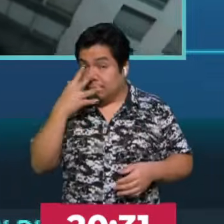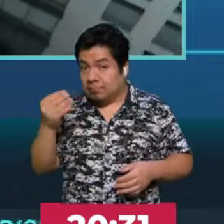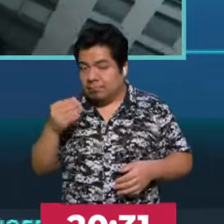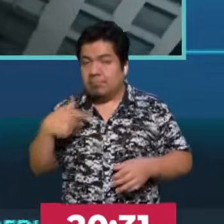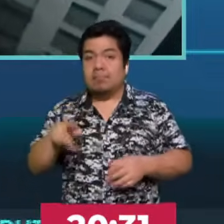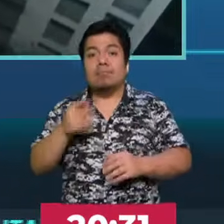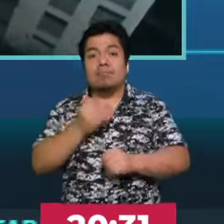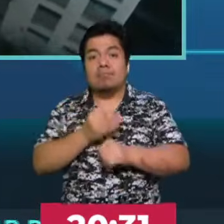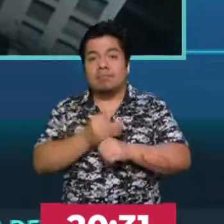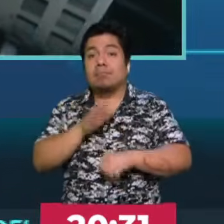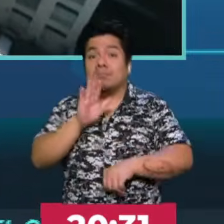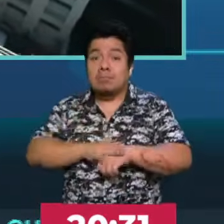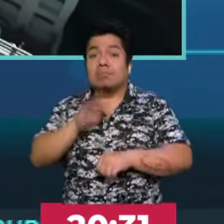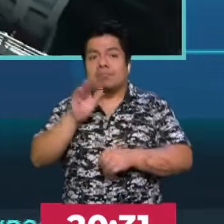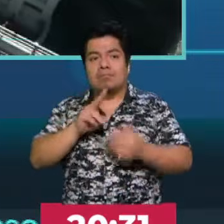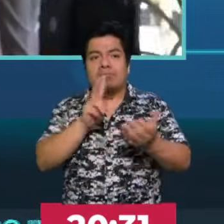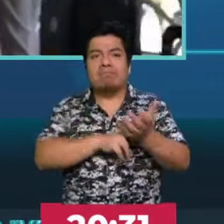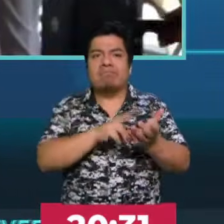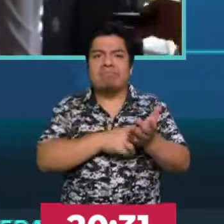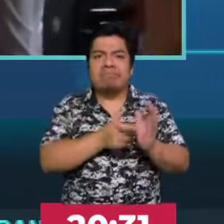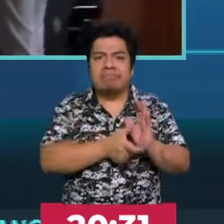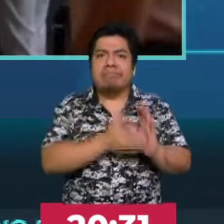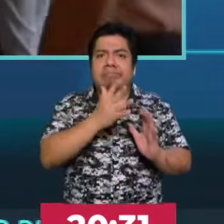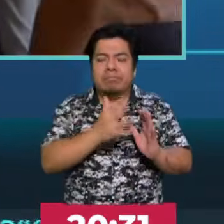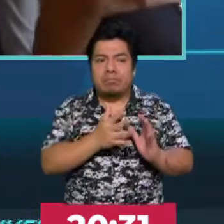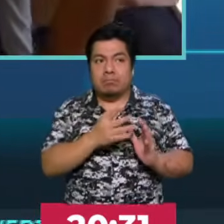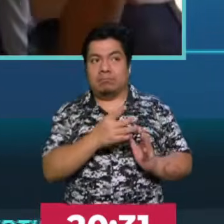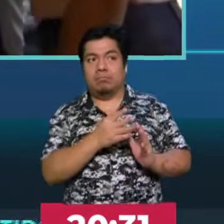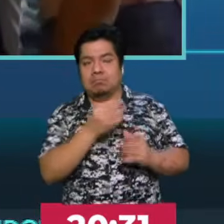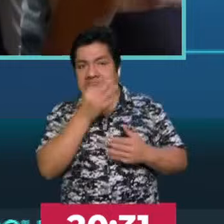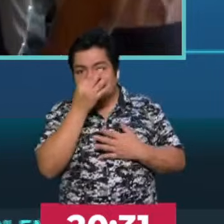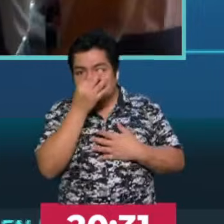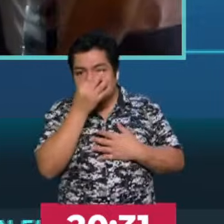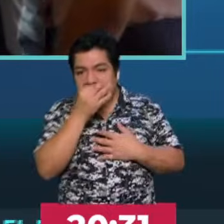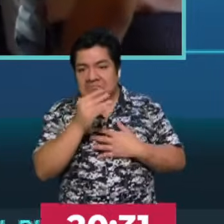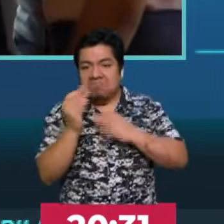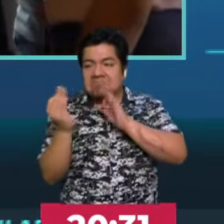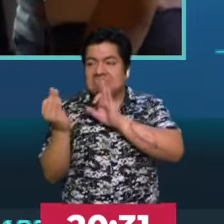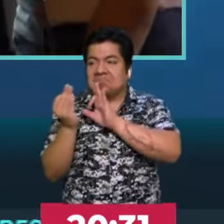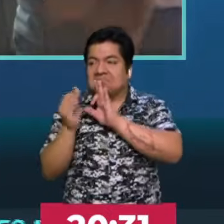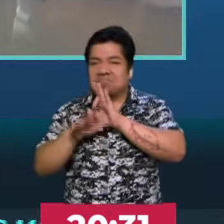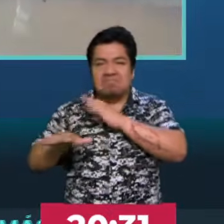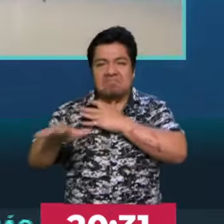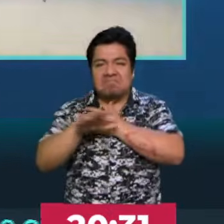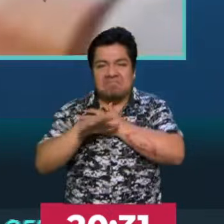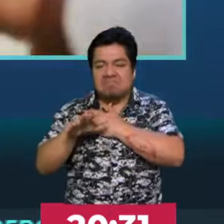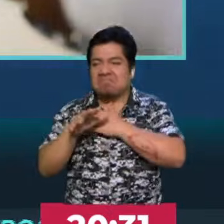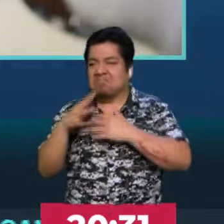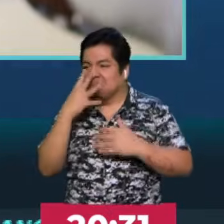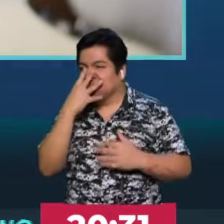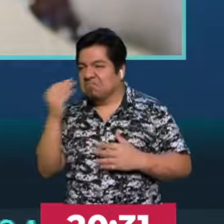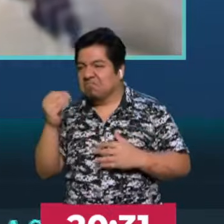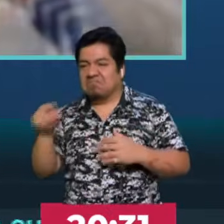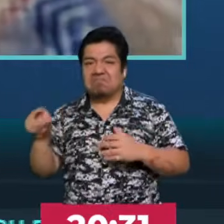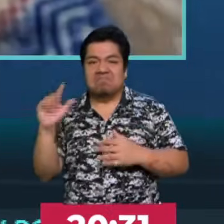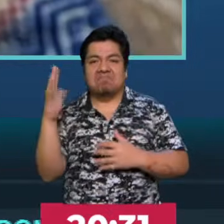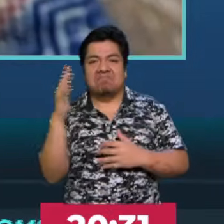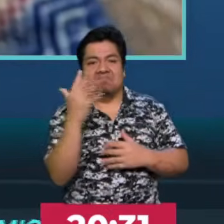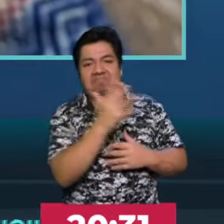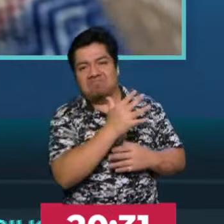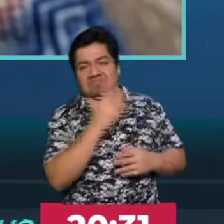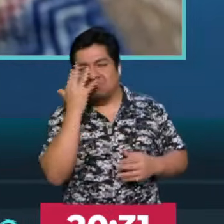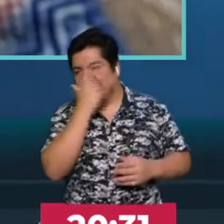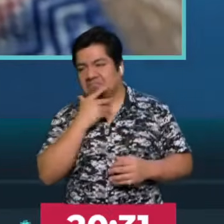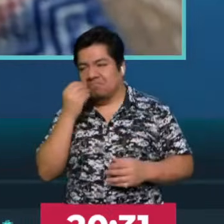además encarecerla en el sentido de venderte que estás casi que frente a los Viveros y Coyoacán, el centro que es tan